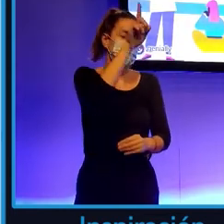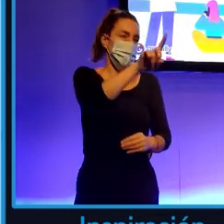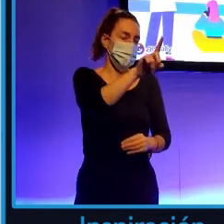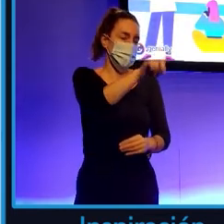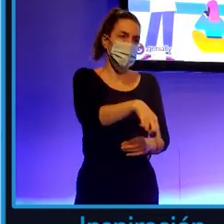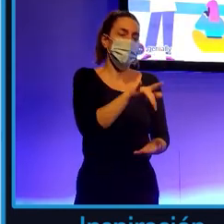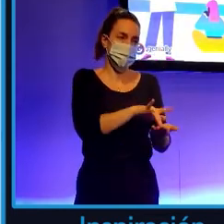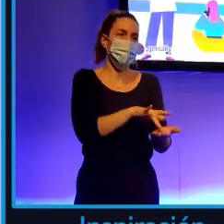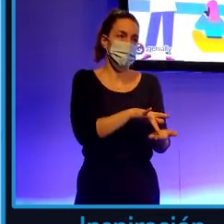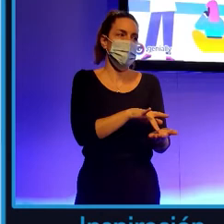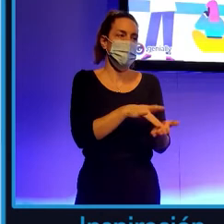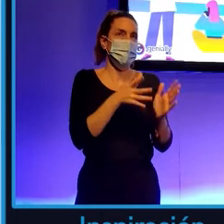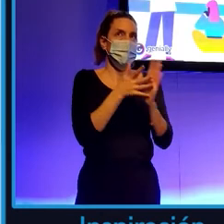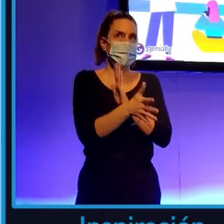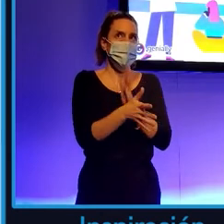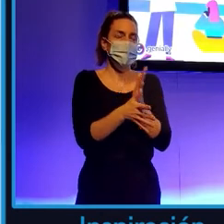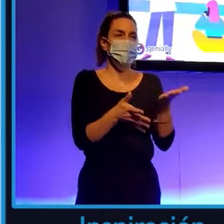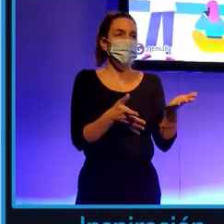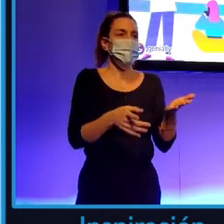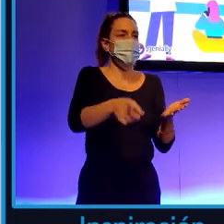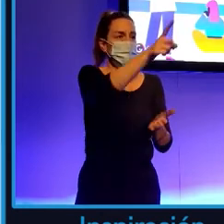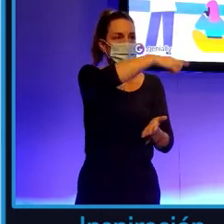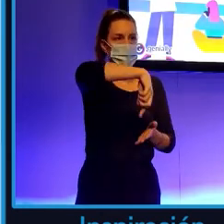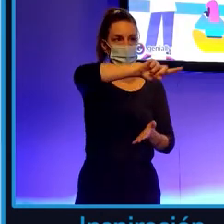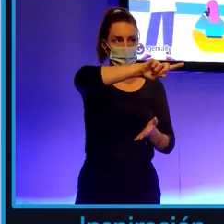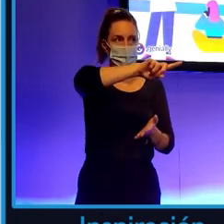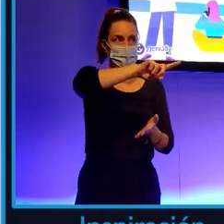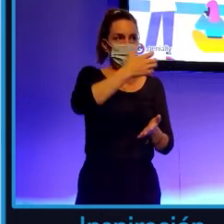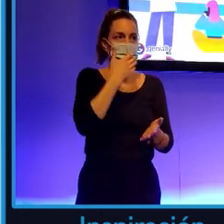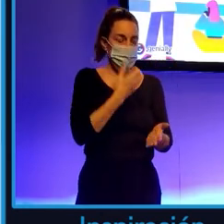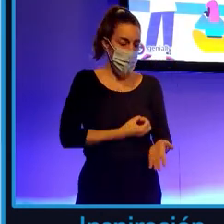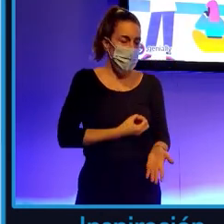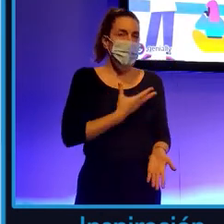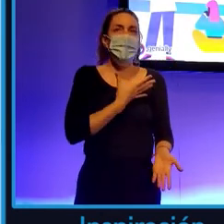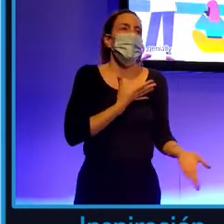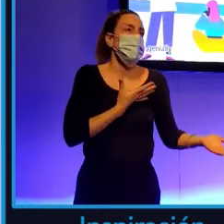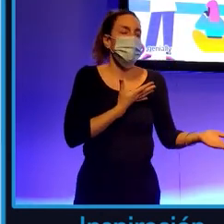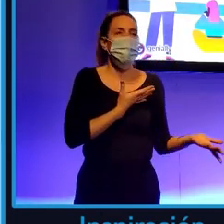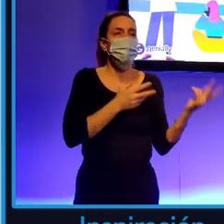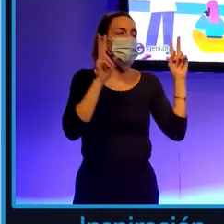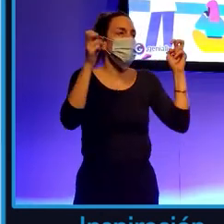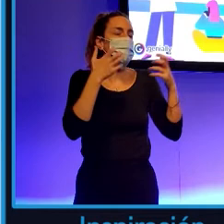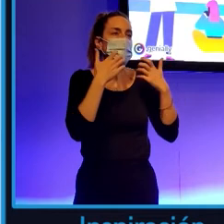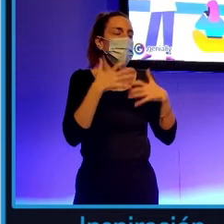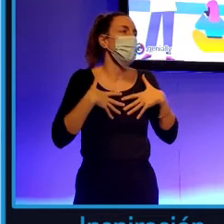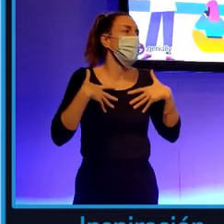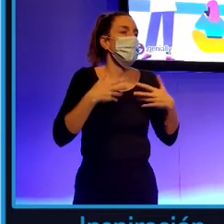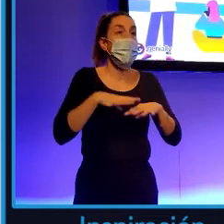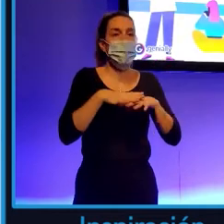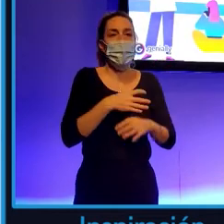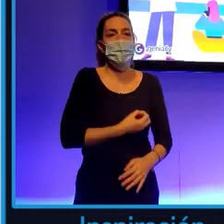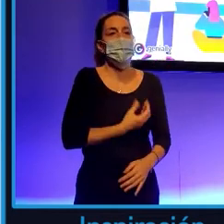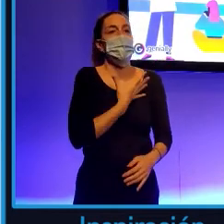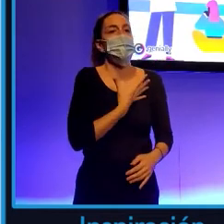parte en la que ahora si ustedes decidieran lo que a mí me apasiona es las redes por